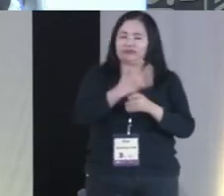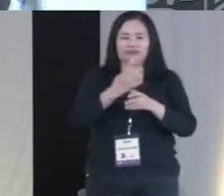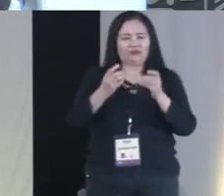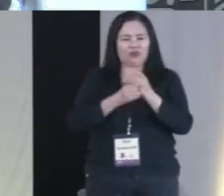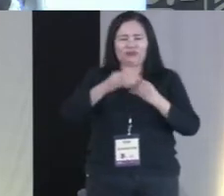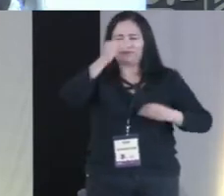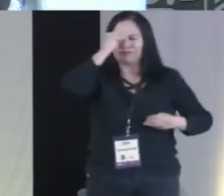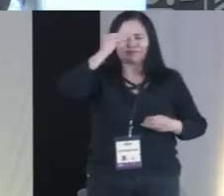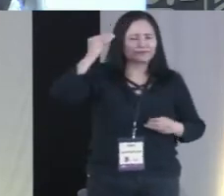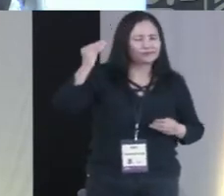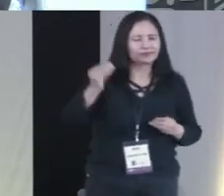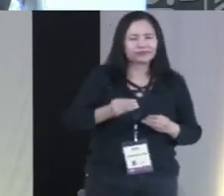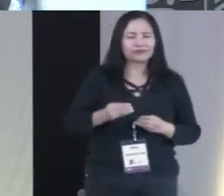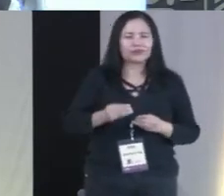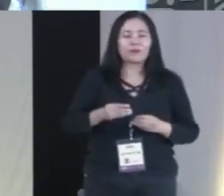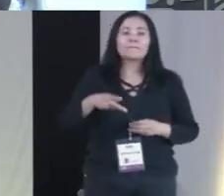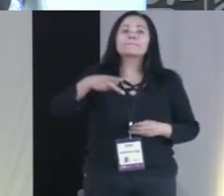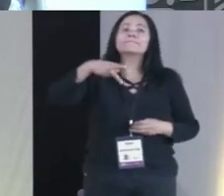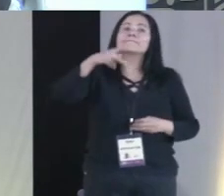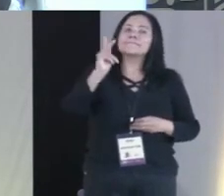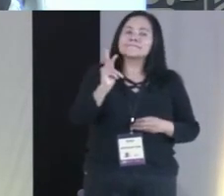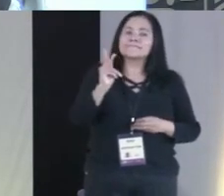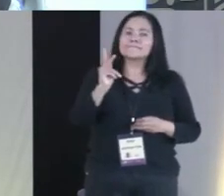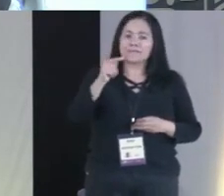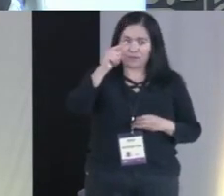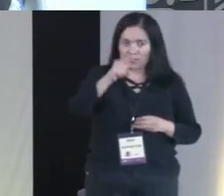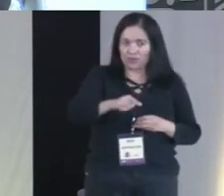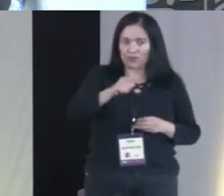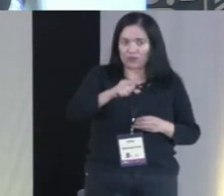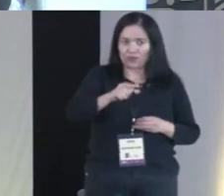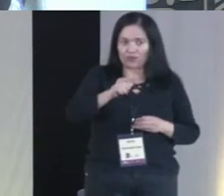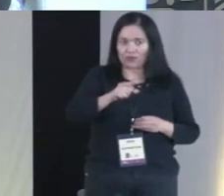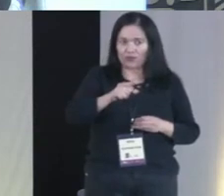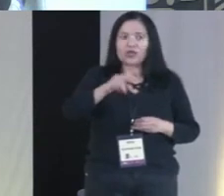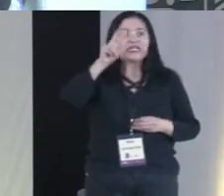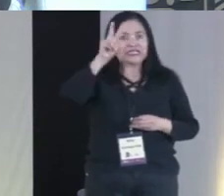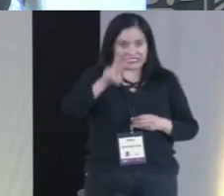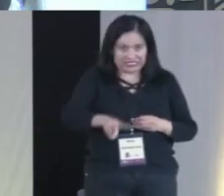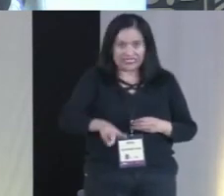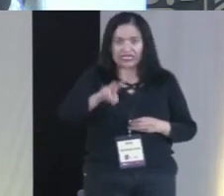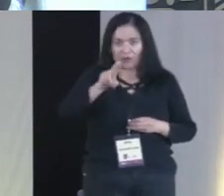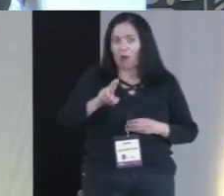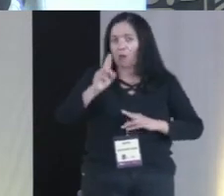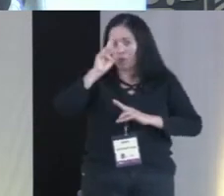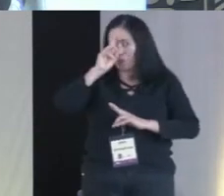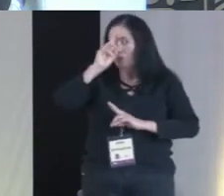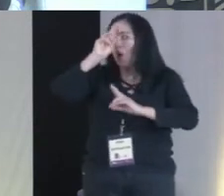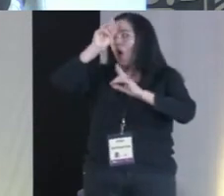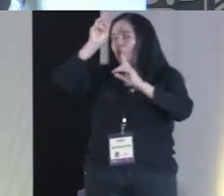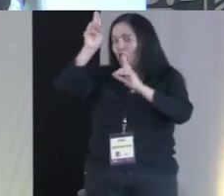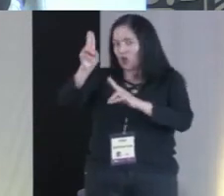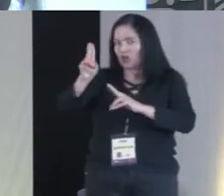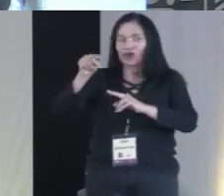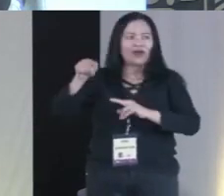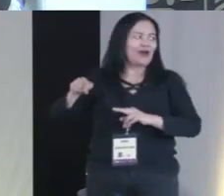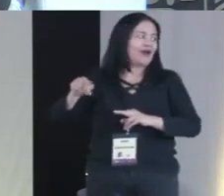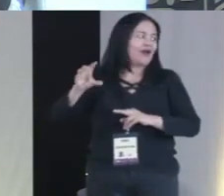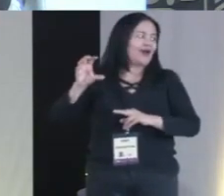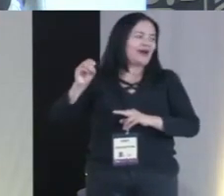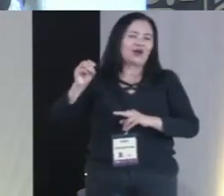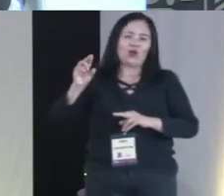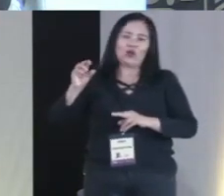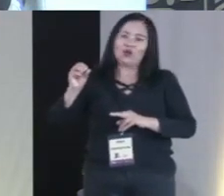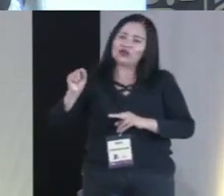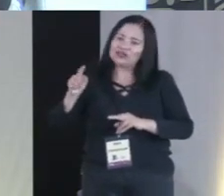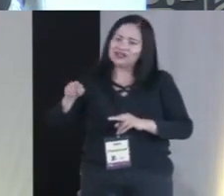Pedro Miguel, pero al final de cuentas es que esta novela sí es un homenaje a Cortés. ¿Sí? Sí le acaba siendo un homenaje a